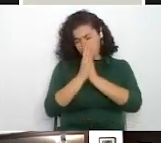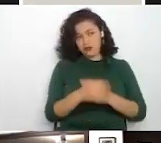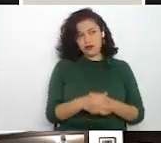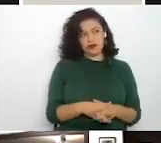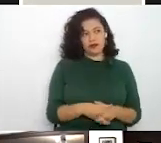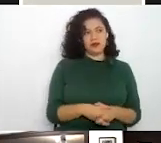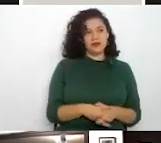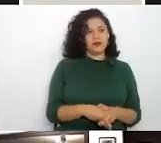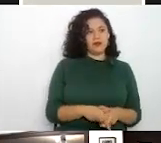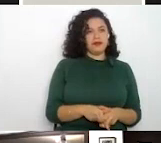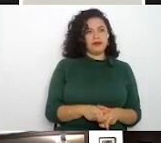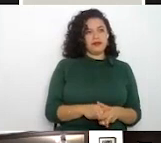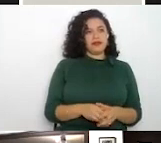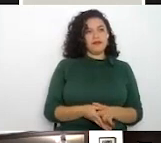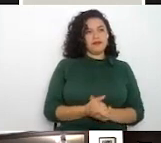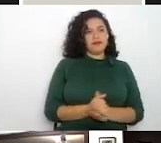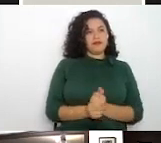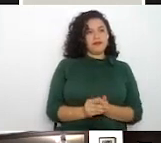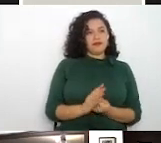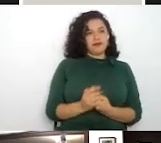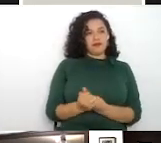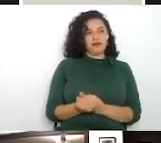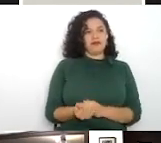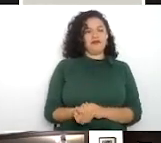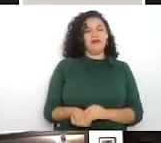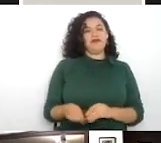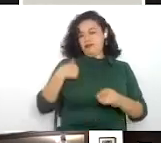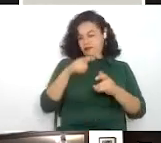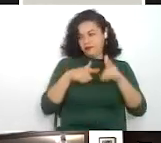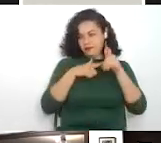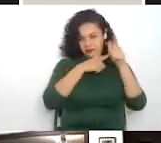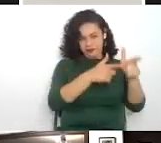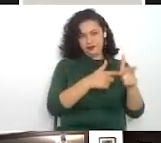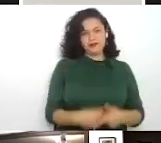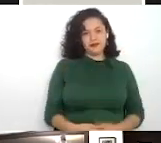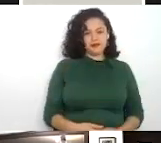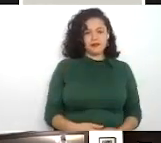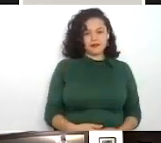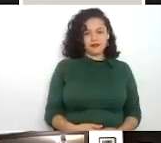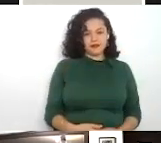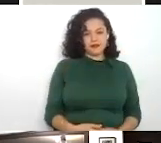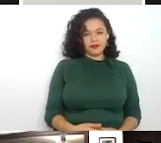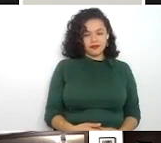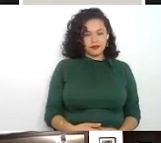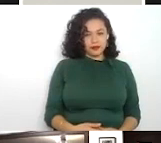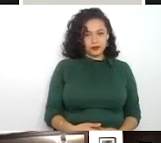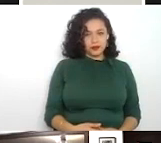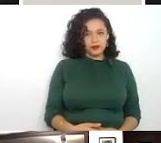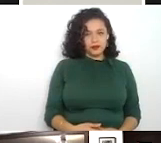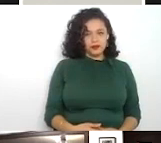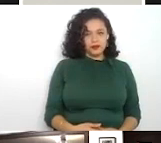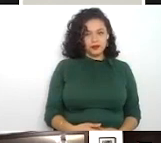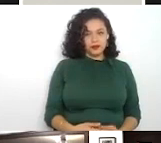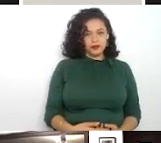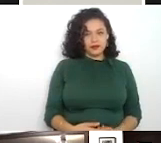y vamos a continuar. Bueno, pues obviamente una vez que